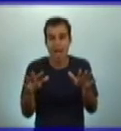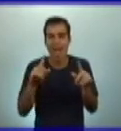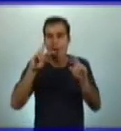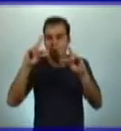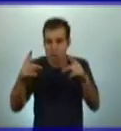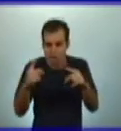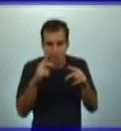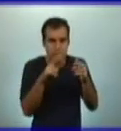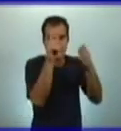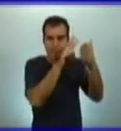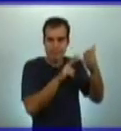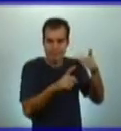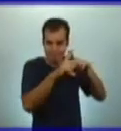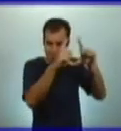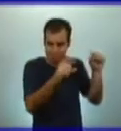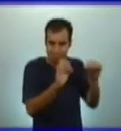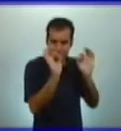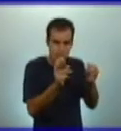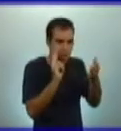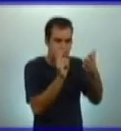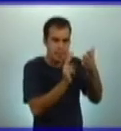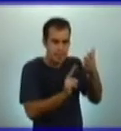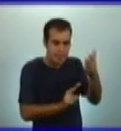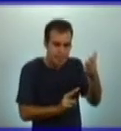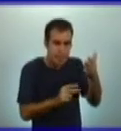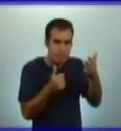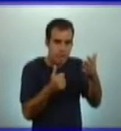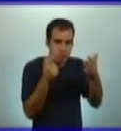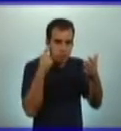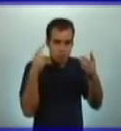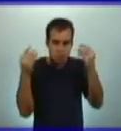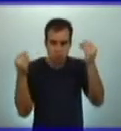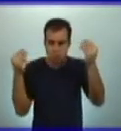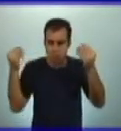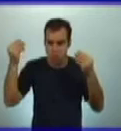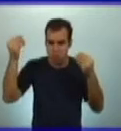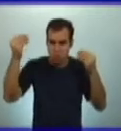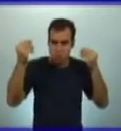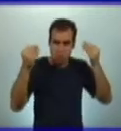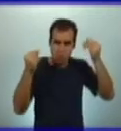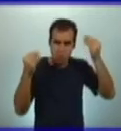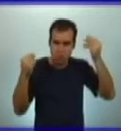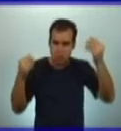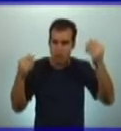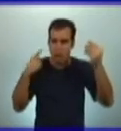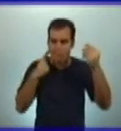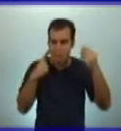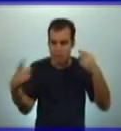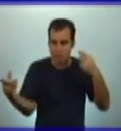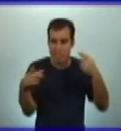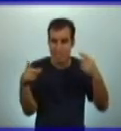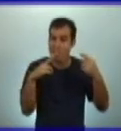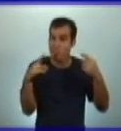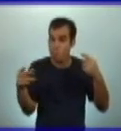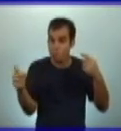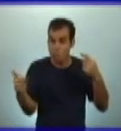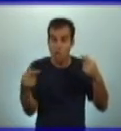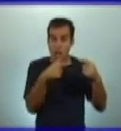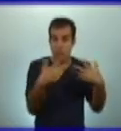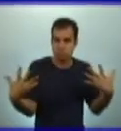quedan tantas. Y hago el análisis lógico y el razonamiento de que mi respuesta es la